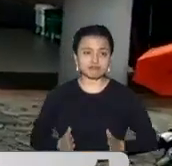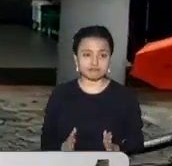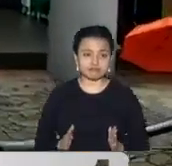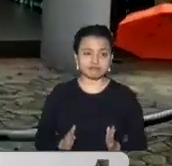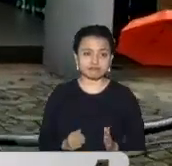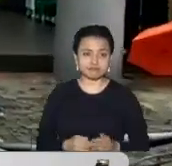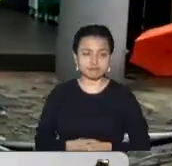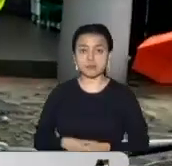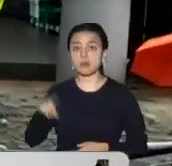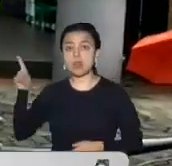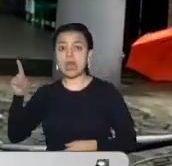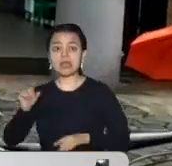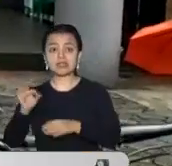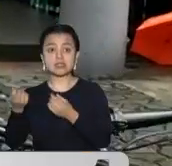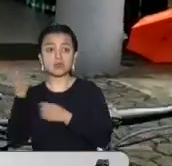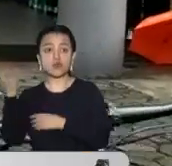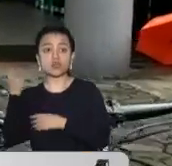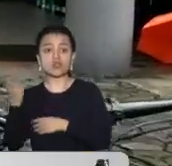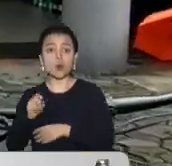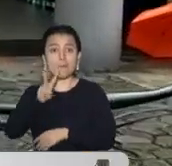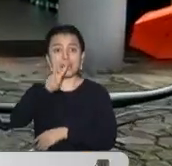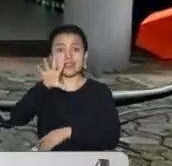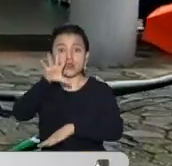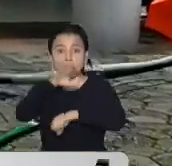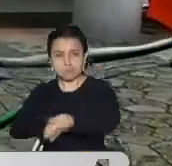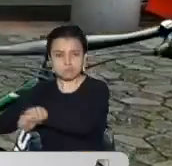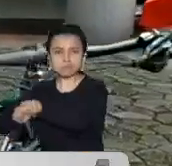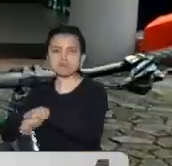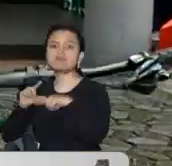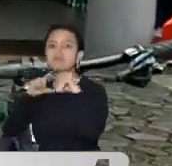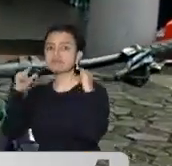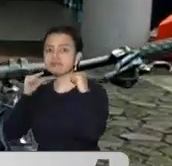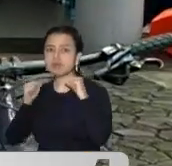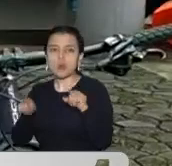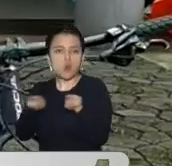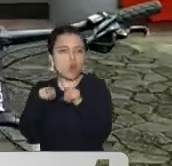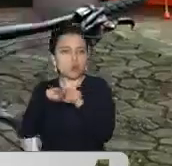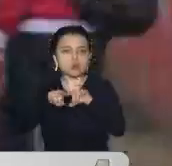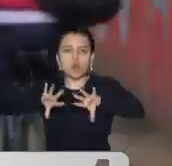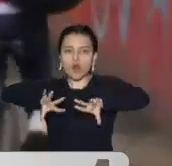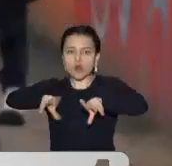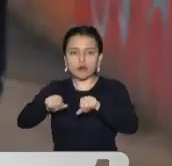localidad de Engativá fueron capturadas al menos 25 personas por robo de bicicletas.